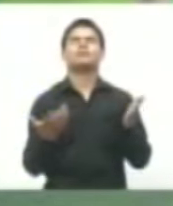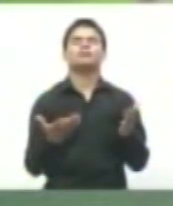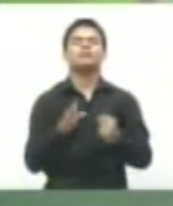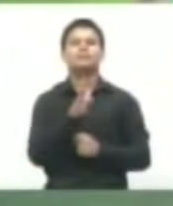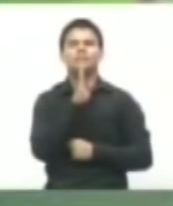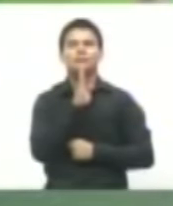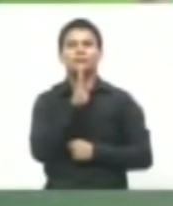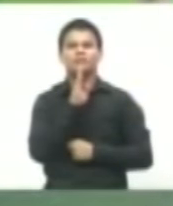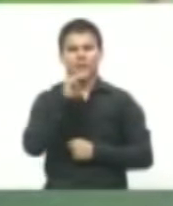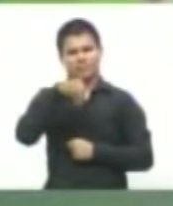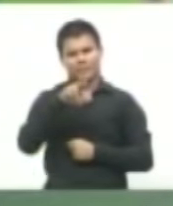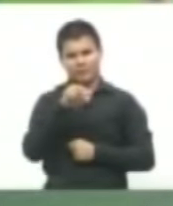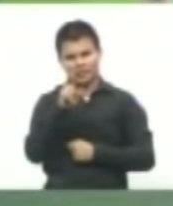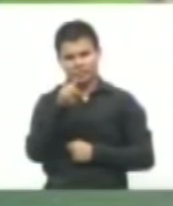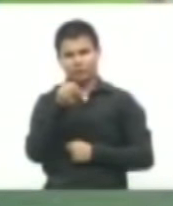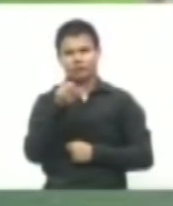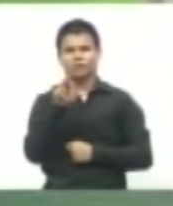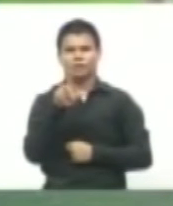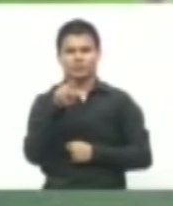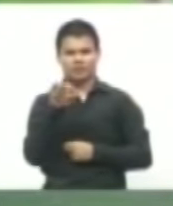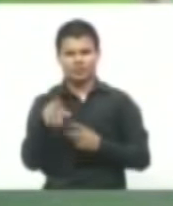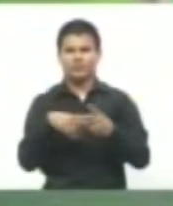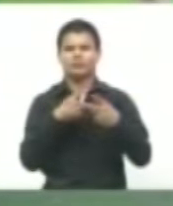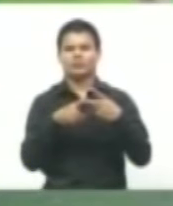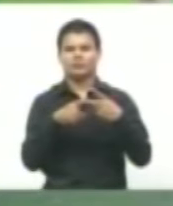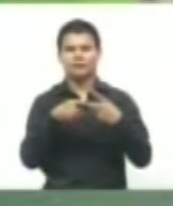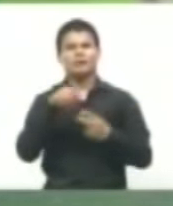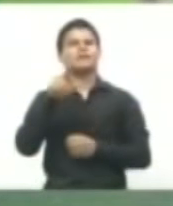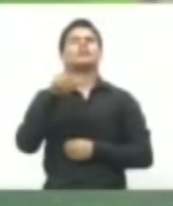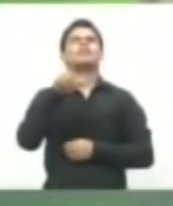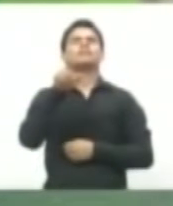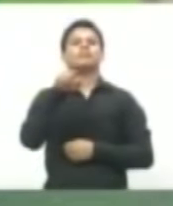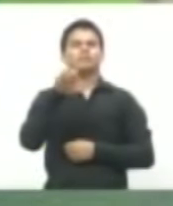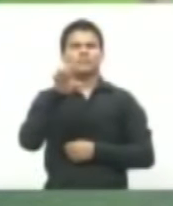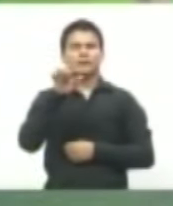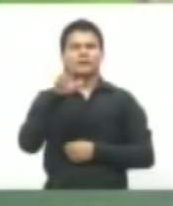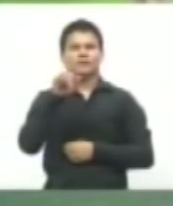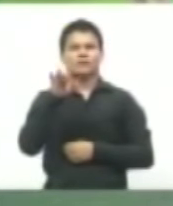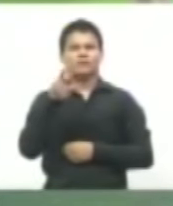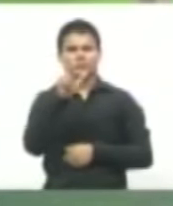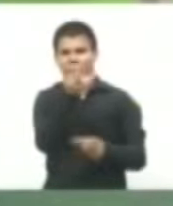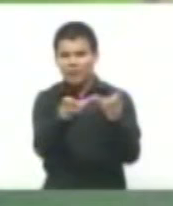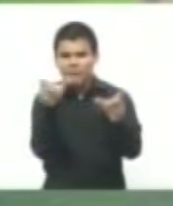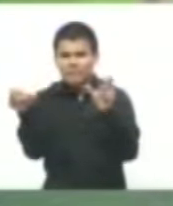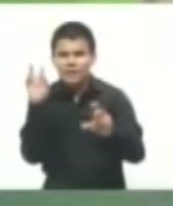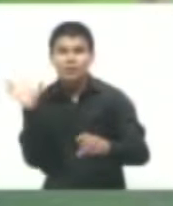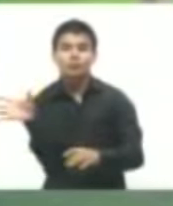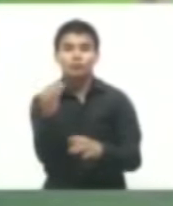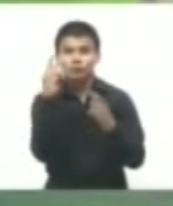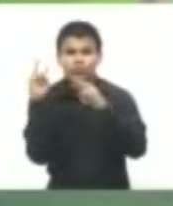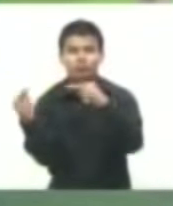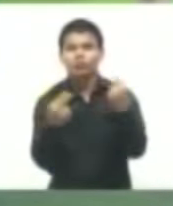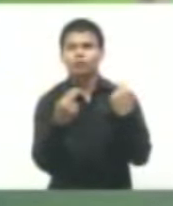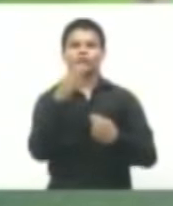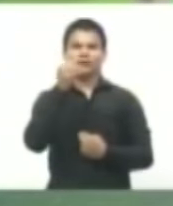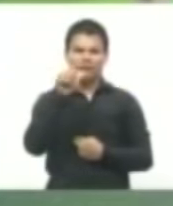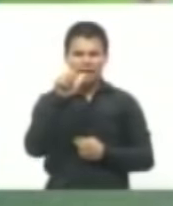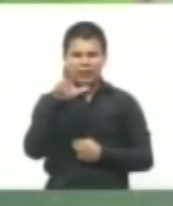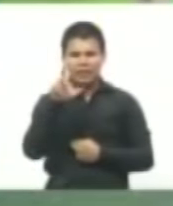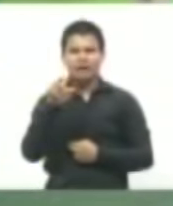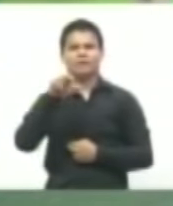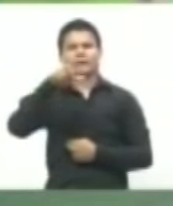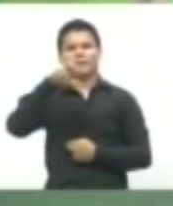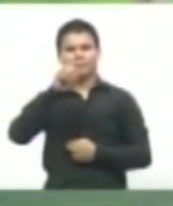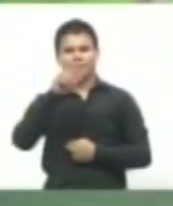Berardinelli, Marisol Sierra en Riohacha, también está Diego Arbey Mercado, Marisol Reyes y Johanna Ramírez desde Cali, también está Paola